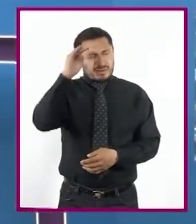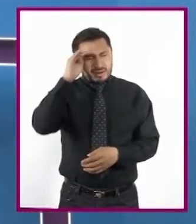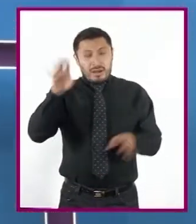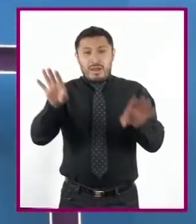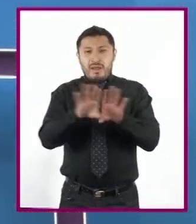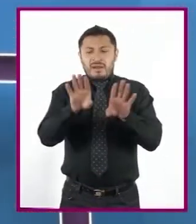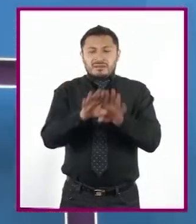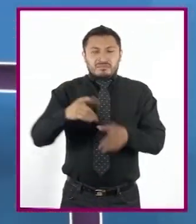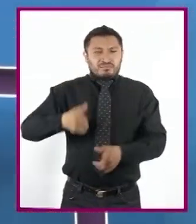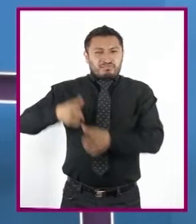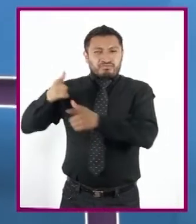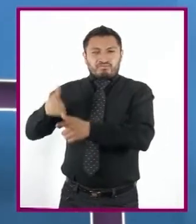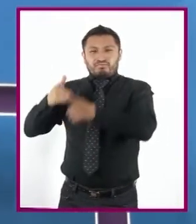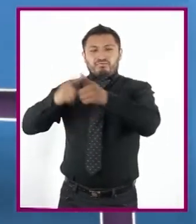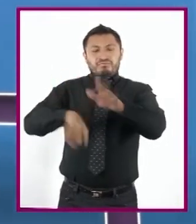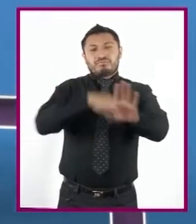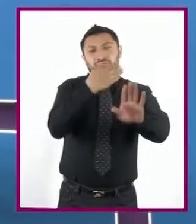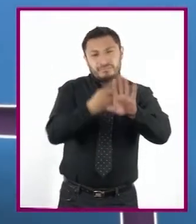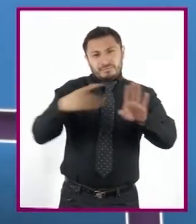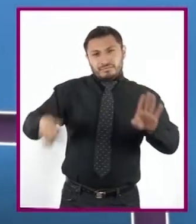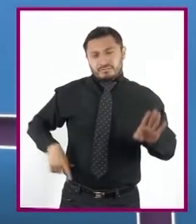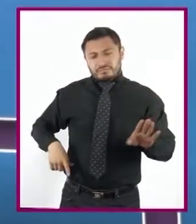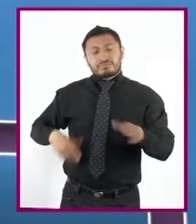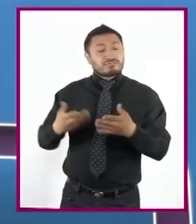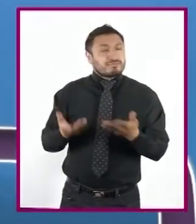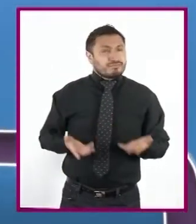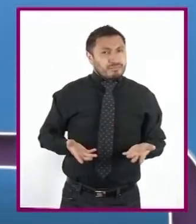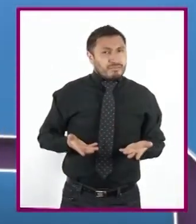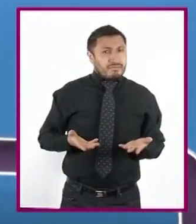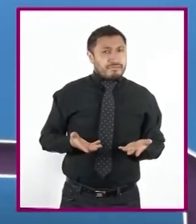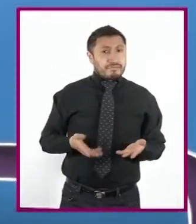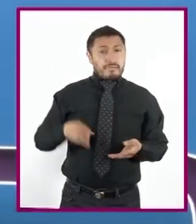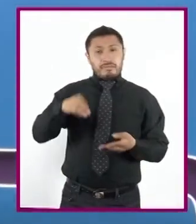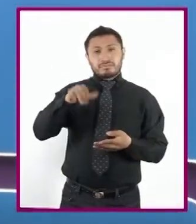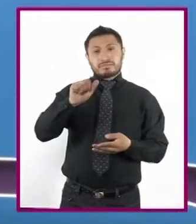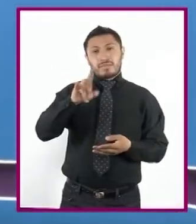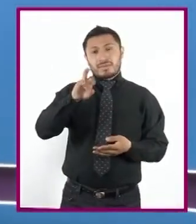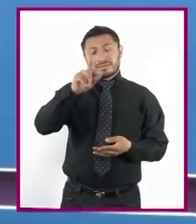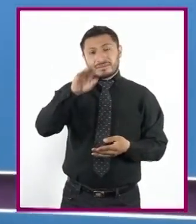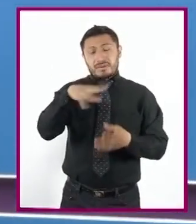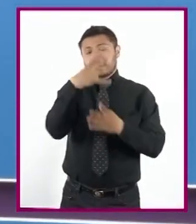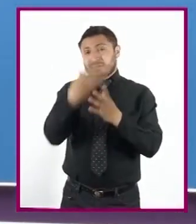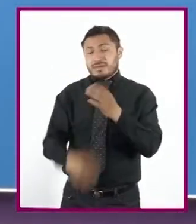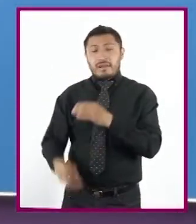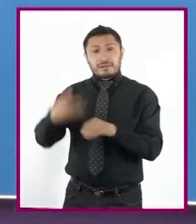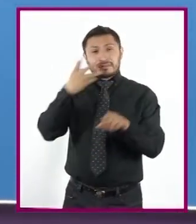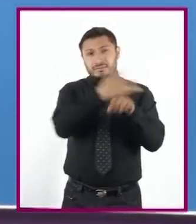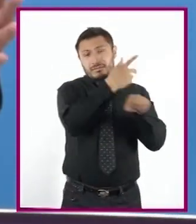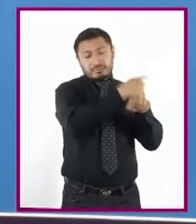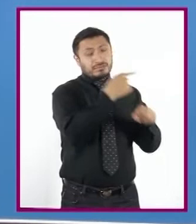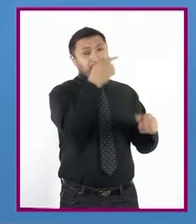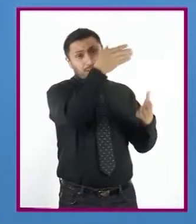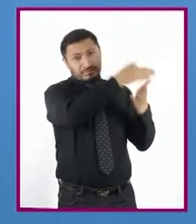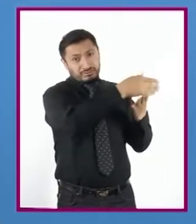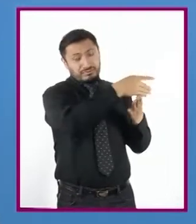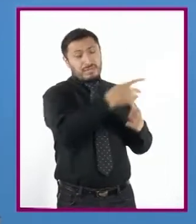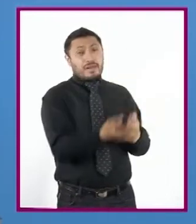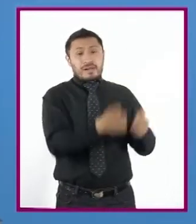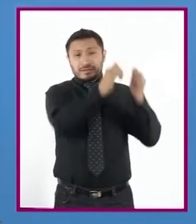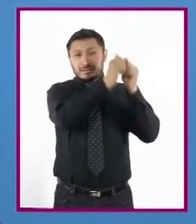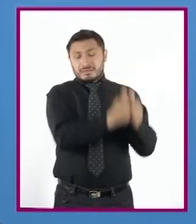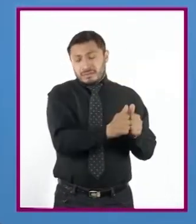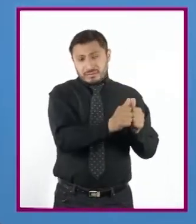logró levantarse en armas contra el gobierno de la dictadura. Madero escapó hacia los Estados Unidos y se estableció en San